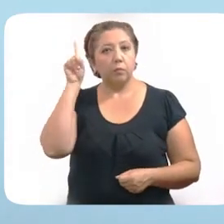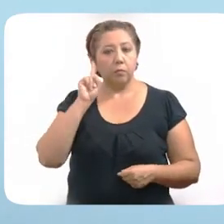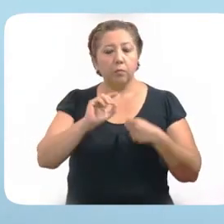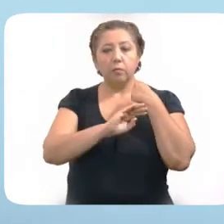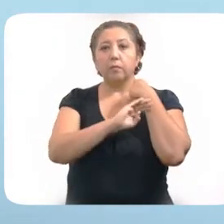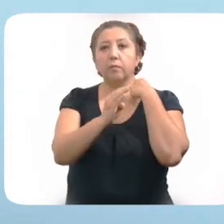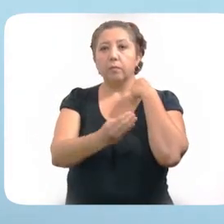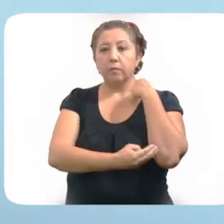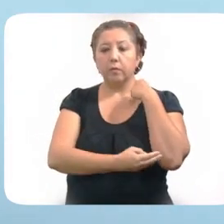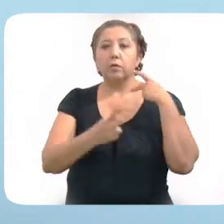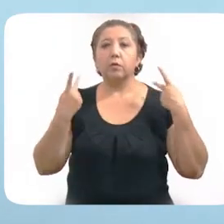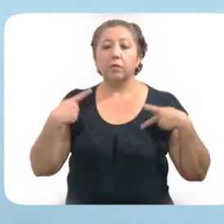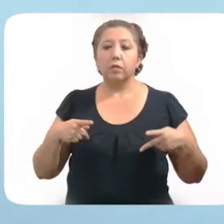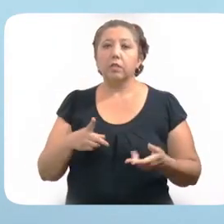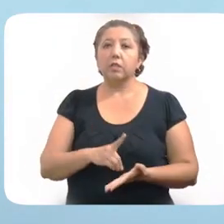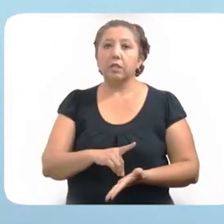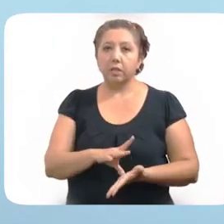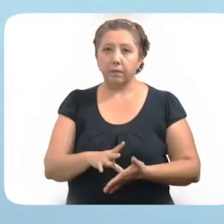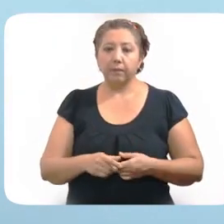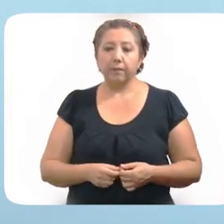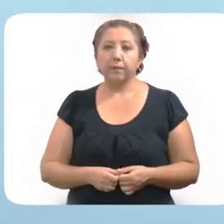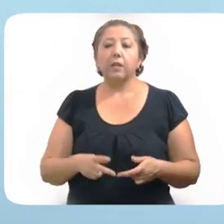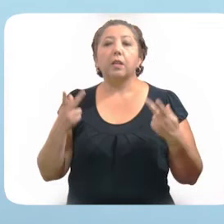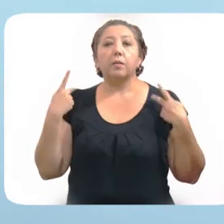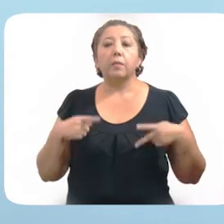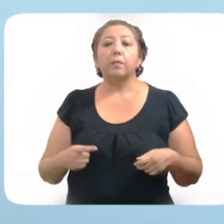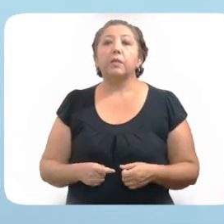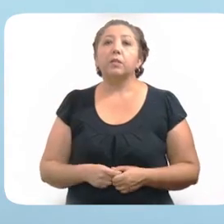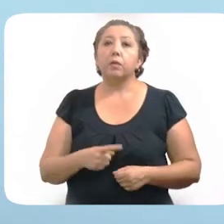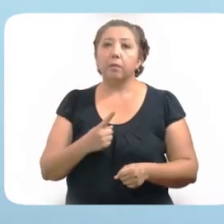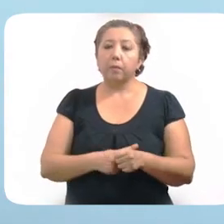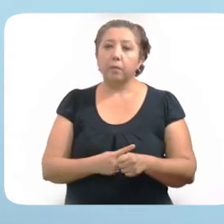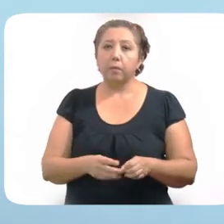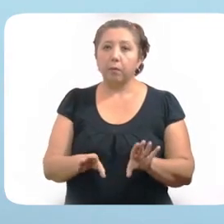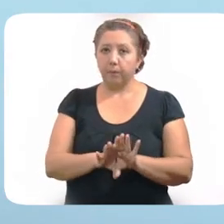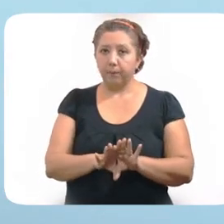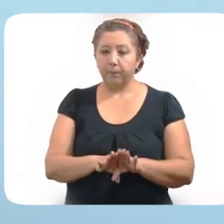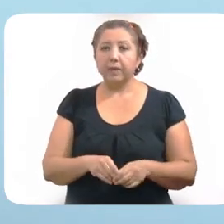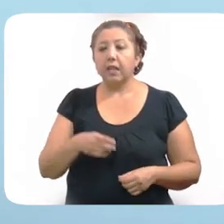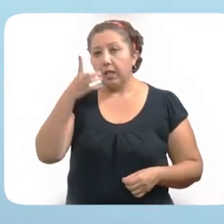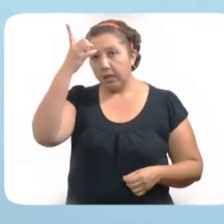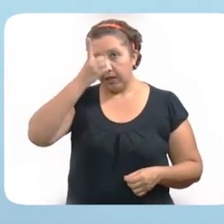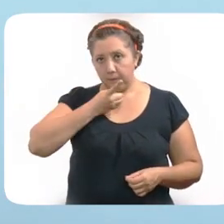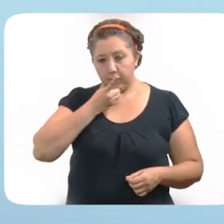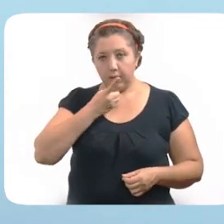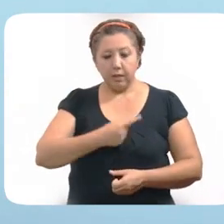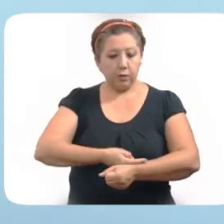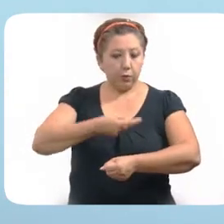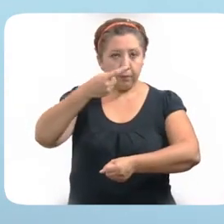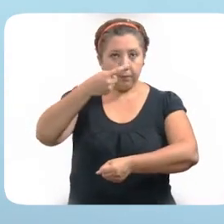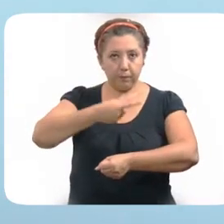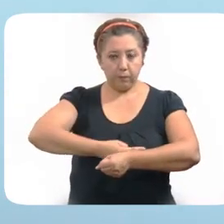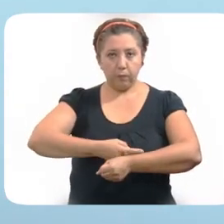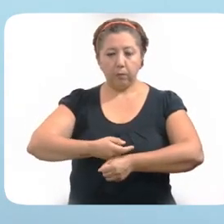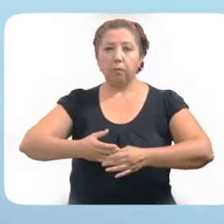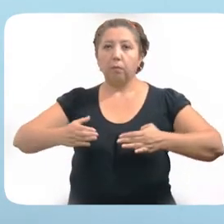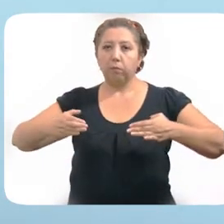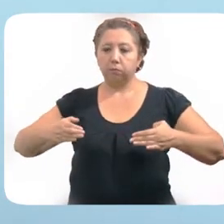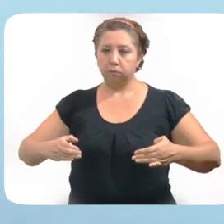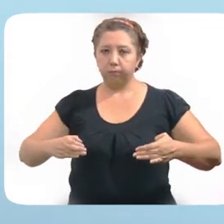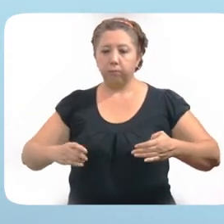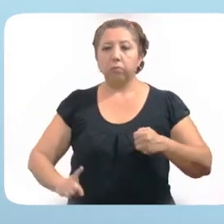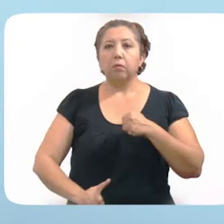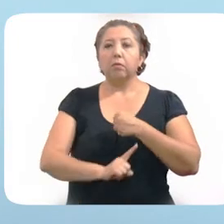mujeres embarazadas, personas con discapacidad, personas con padecimientos como diabetes, hipertensión,